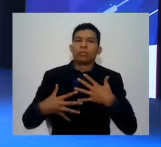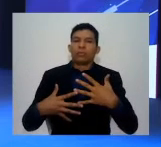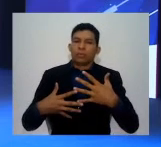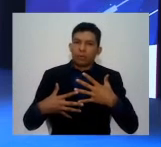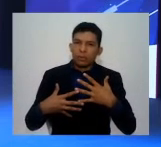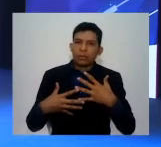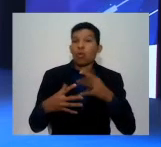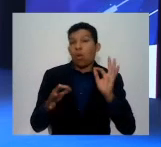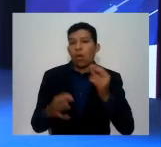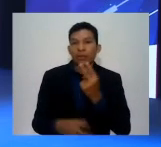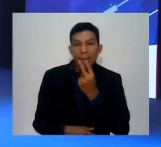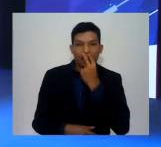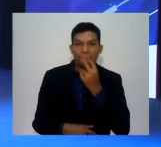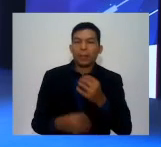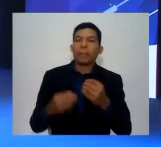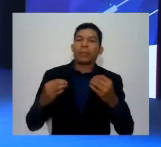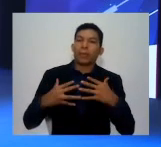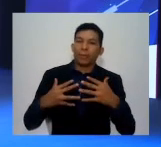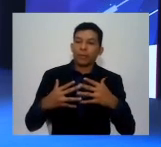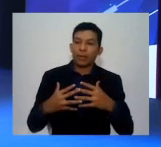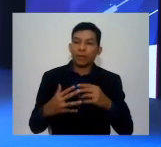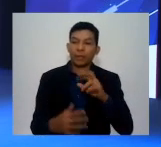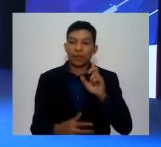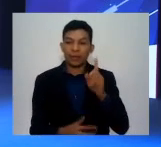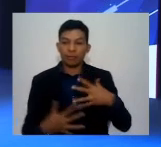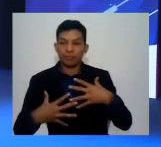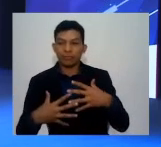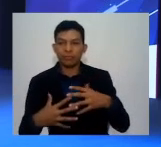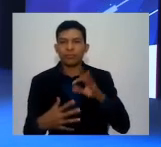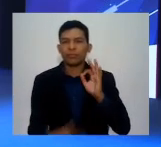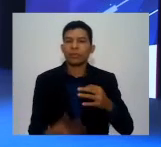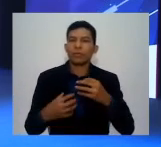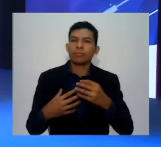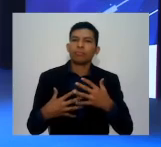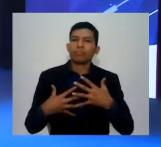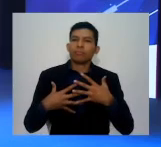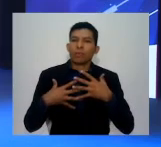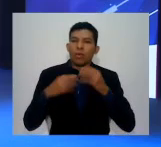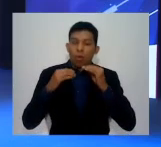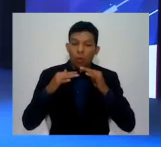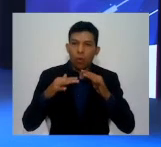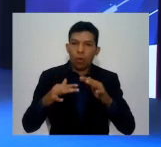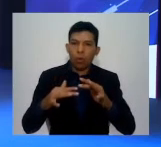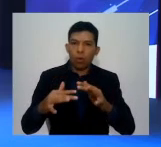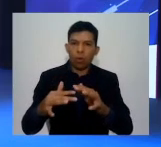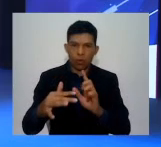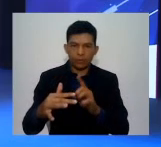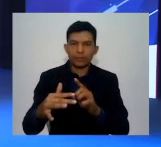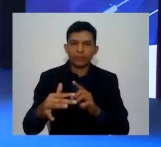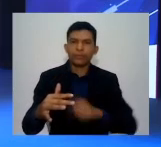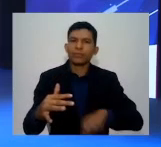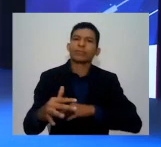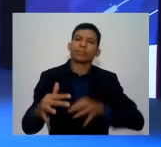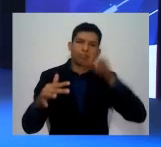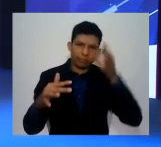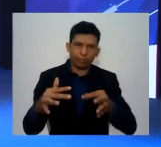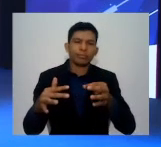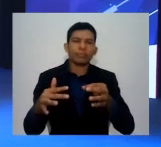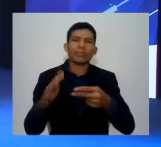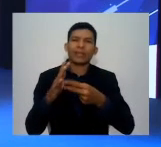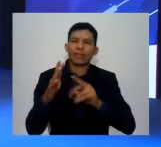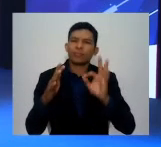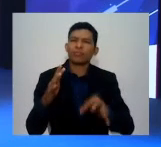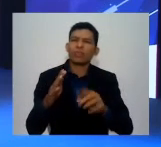cantidad de aparatos que ayudan a hacer el diagnóstico de las enfermedades y ayudan a hacer el tratamiento. Entonces, dejando a nuestro amigo Amero de